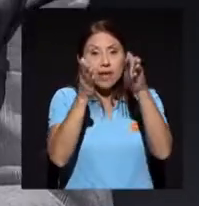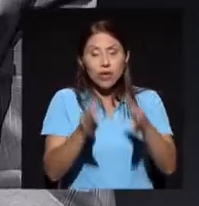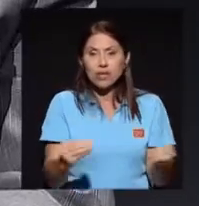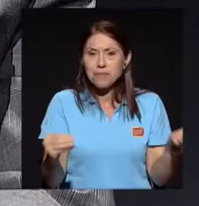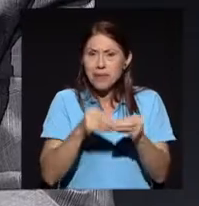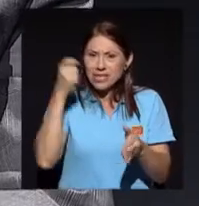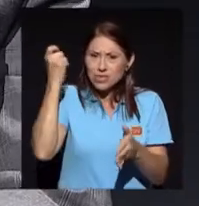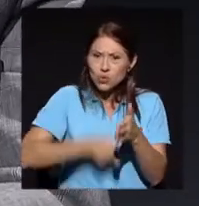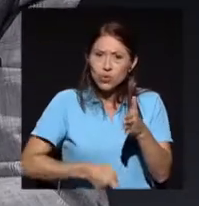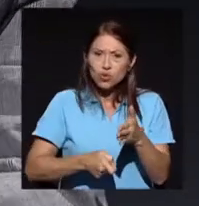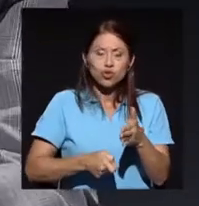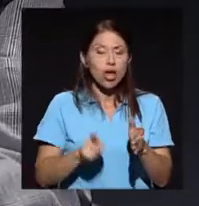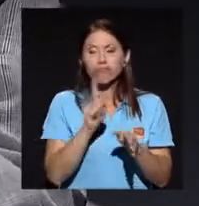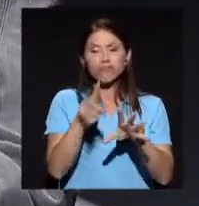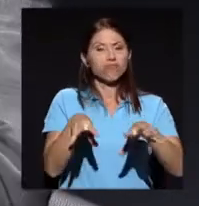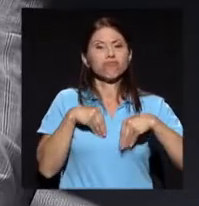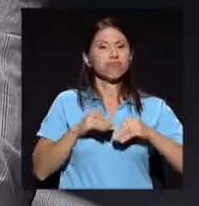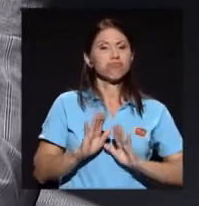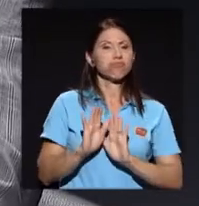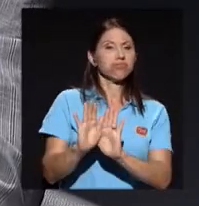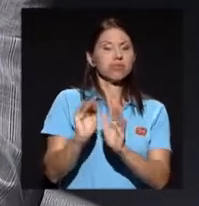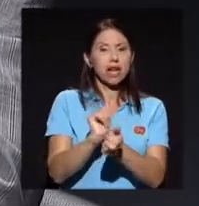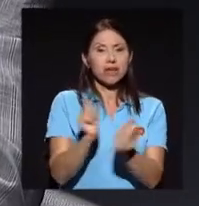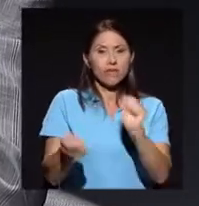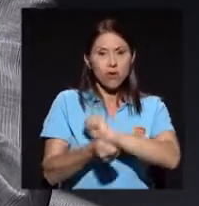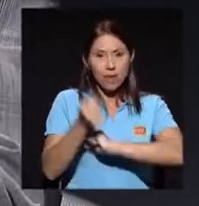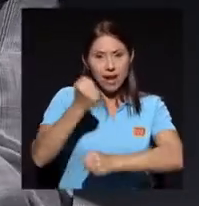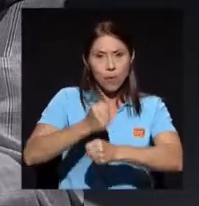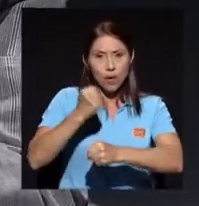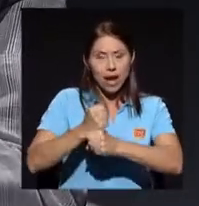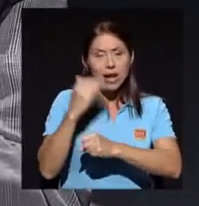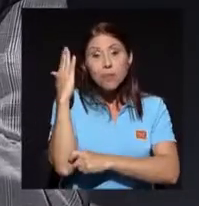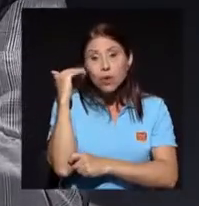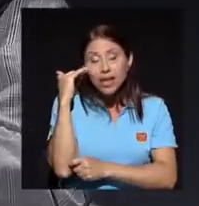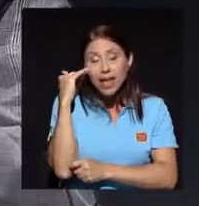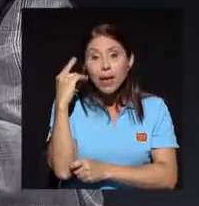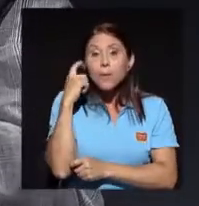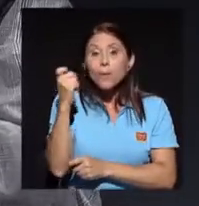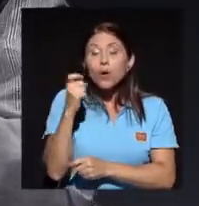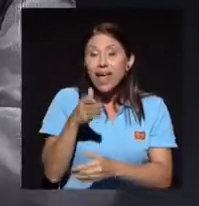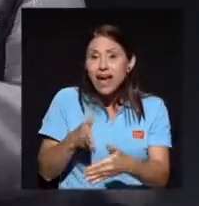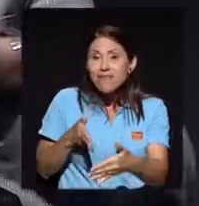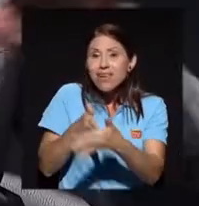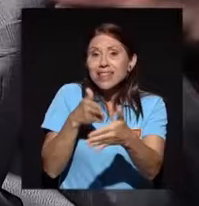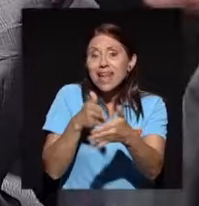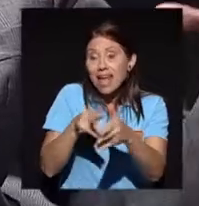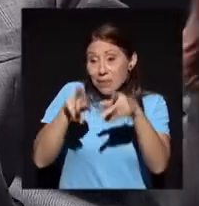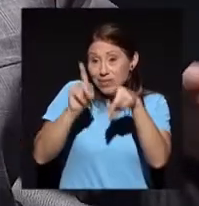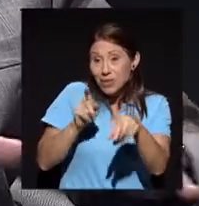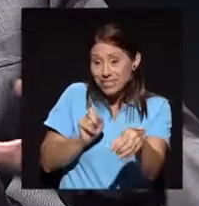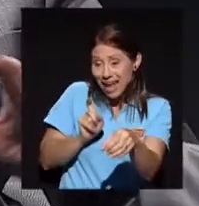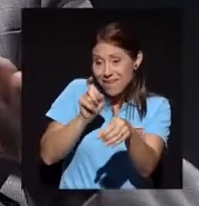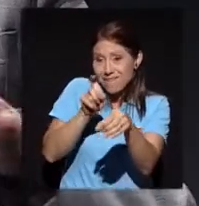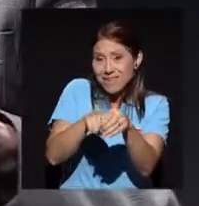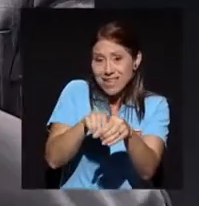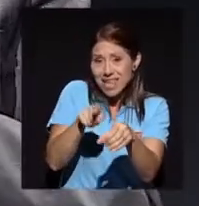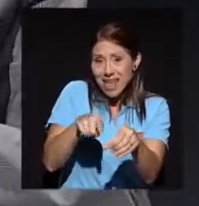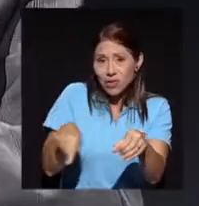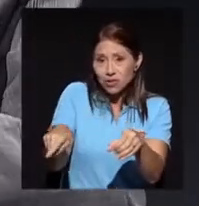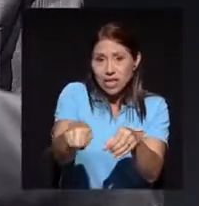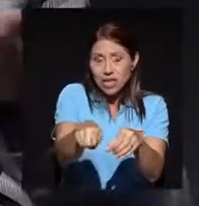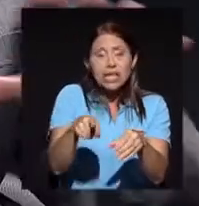porque afectaría sobre todo a afiliados de esos sindicatos si bien es cierto beneficiaría al conjunto de la sociedad